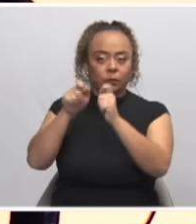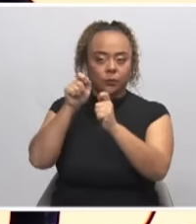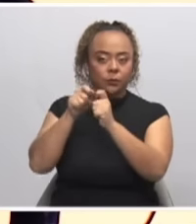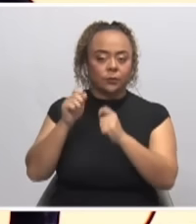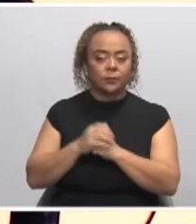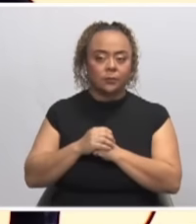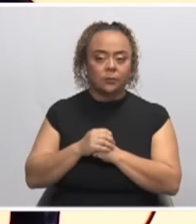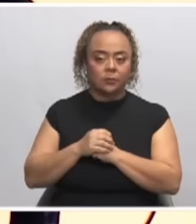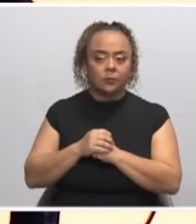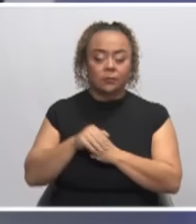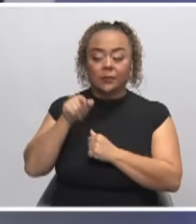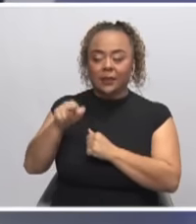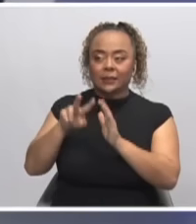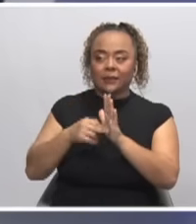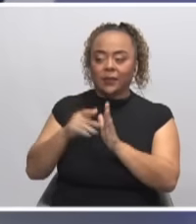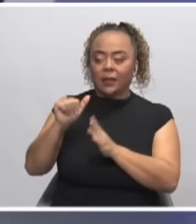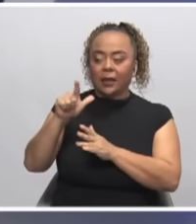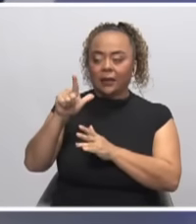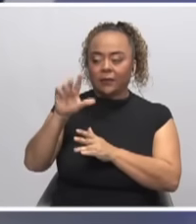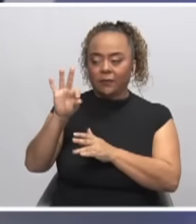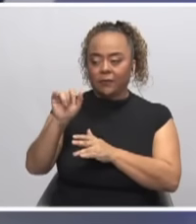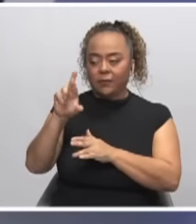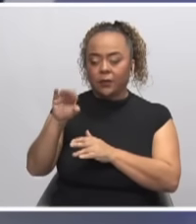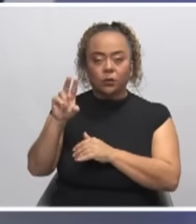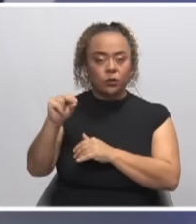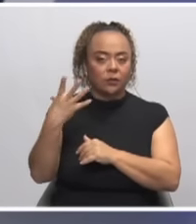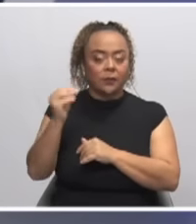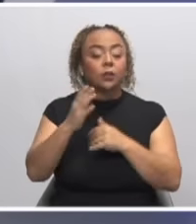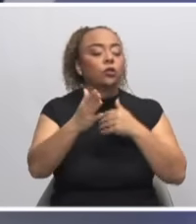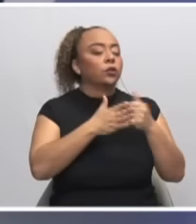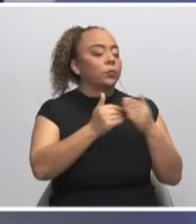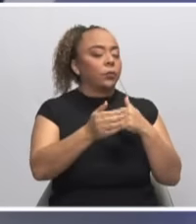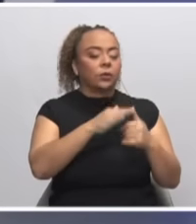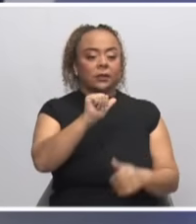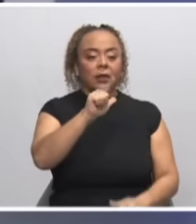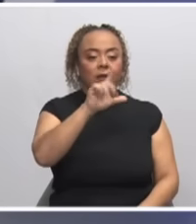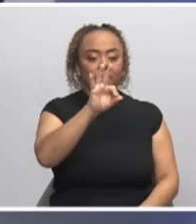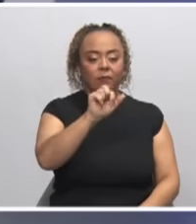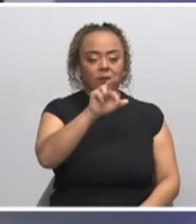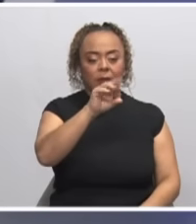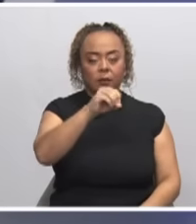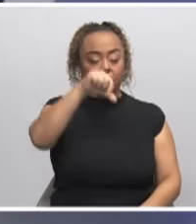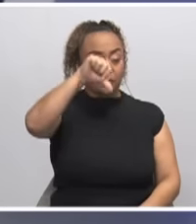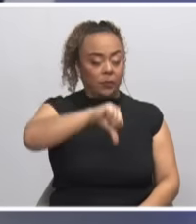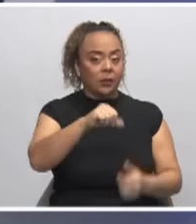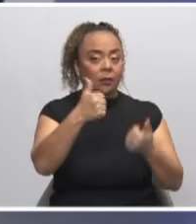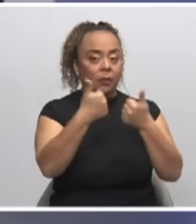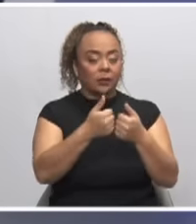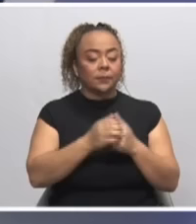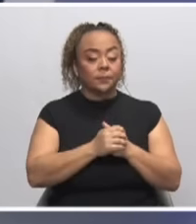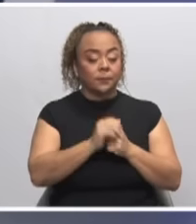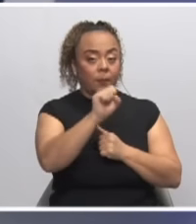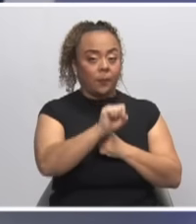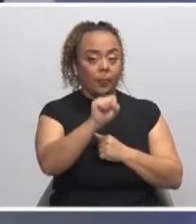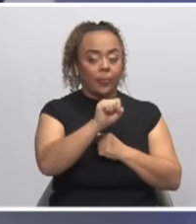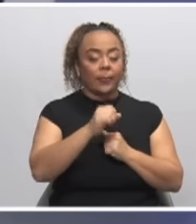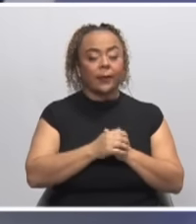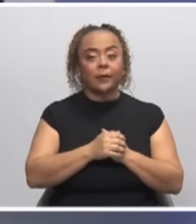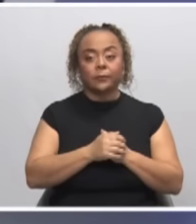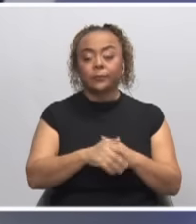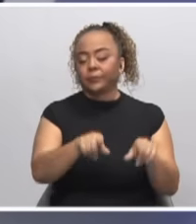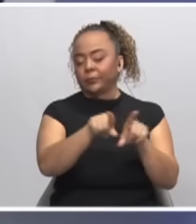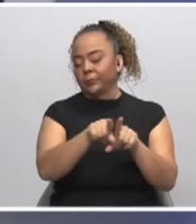es de que Alfaro no se va a ir pase lo que pase el sábado que aunque Alfaro el partido del sábado que